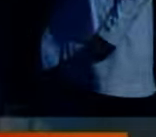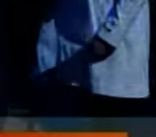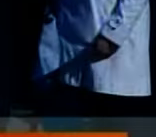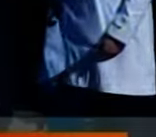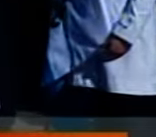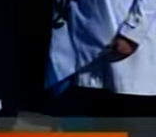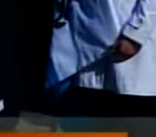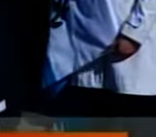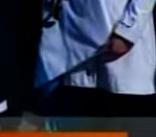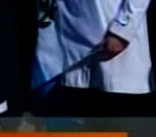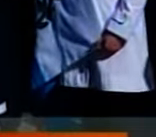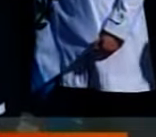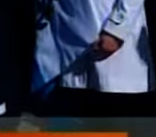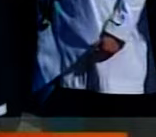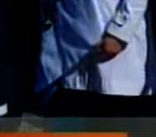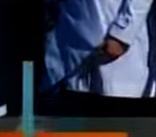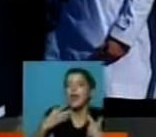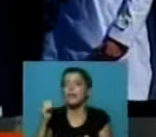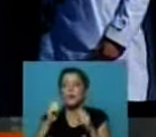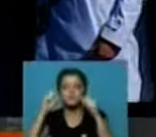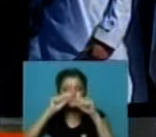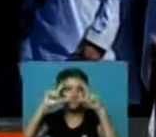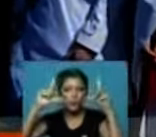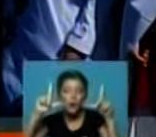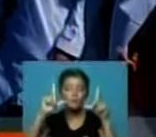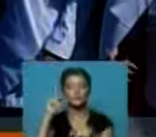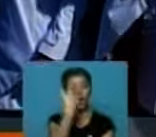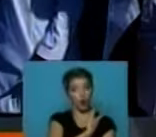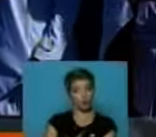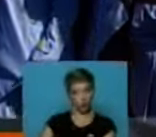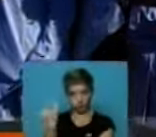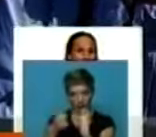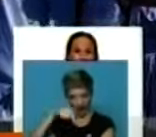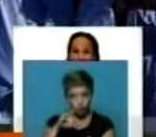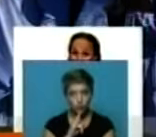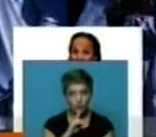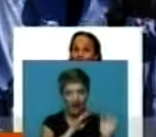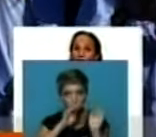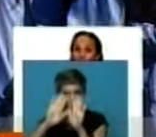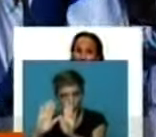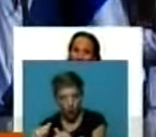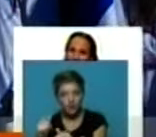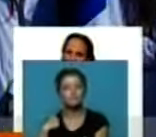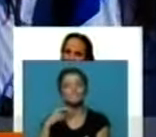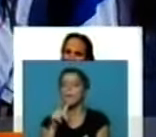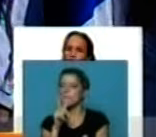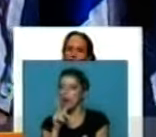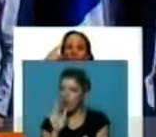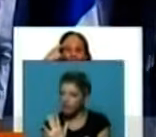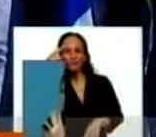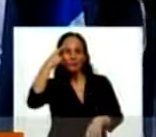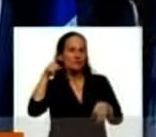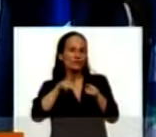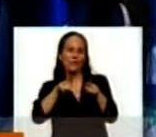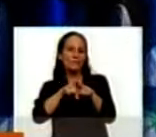una fiesta de alegría, de esperanza, que el gobernador me dijo que pasó lo mismo acá en Tucumán y pienso que ha pasado en